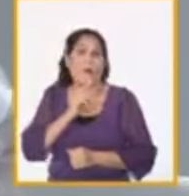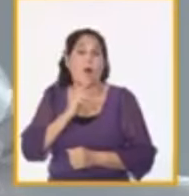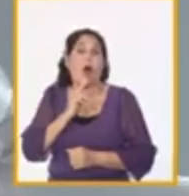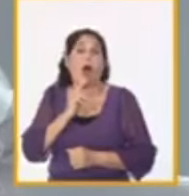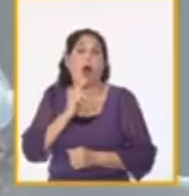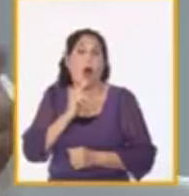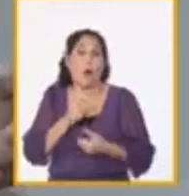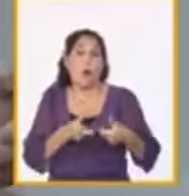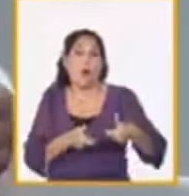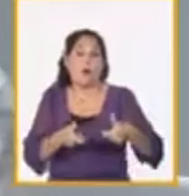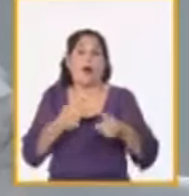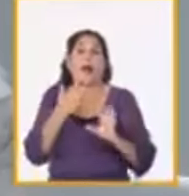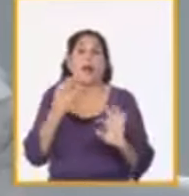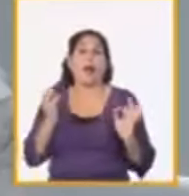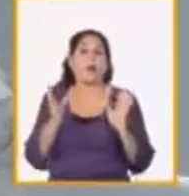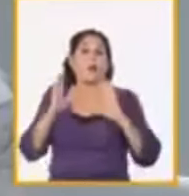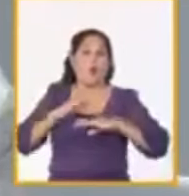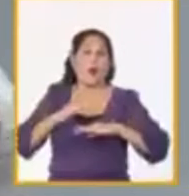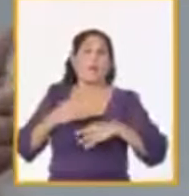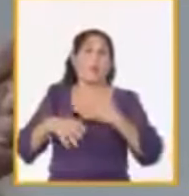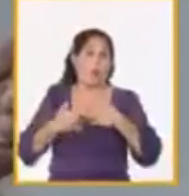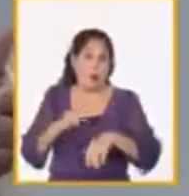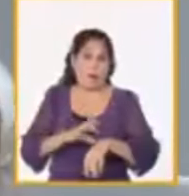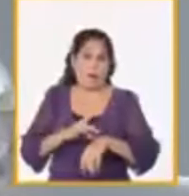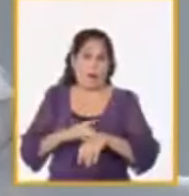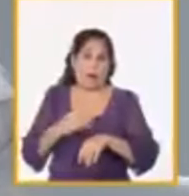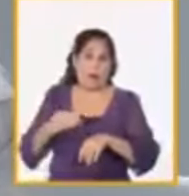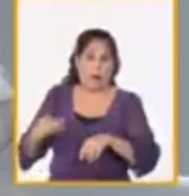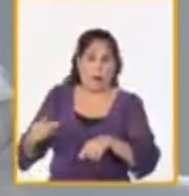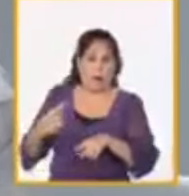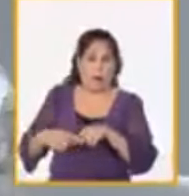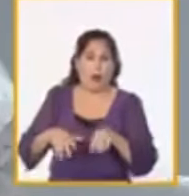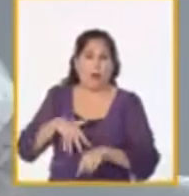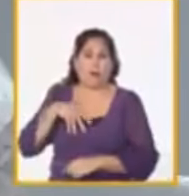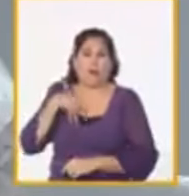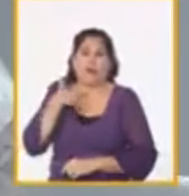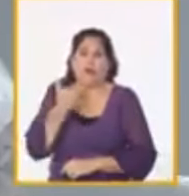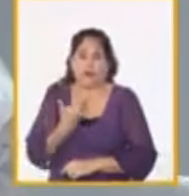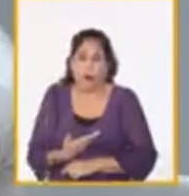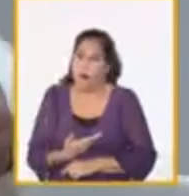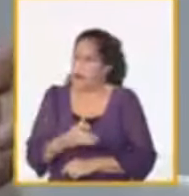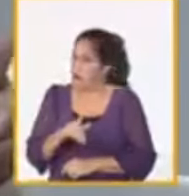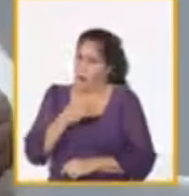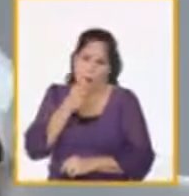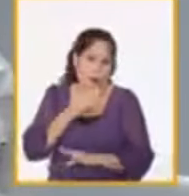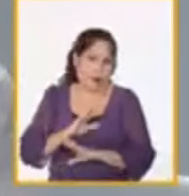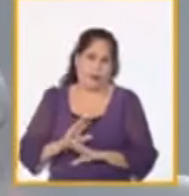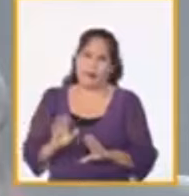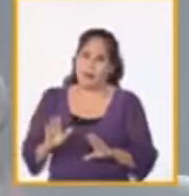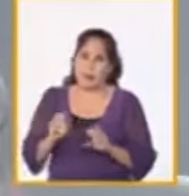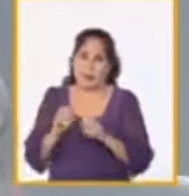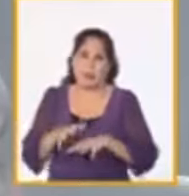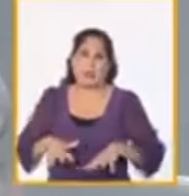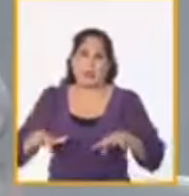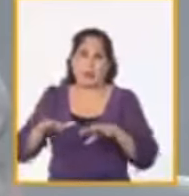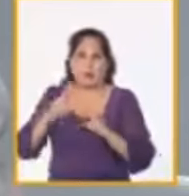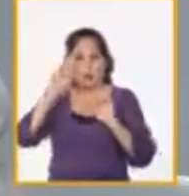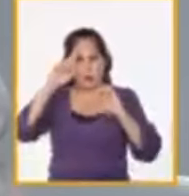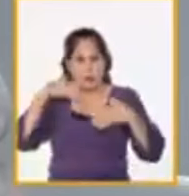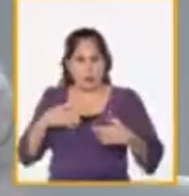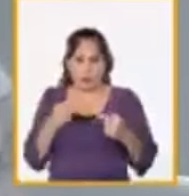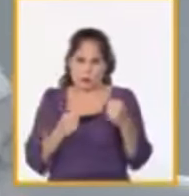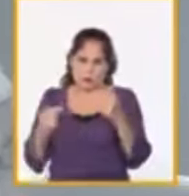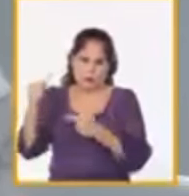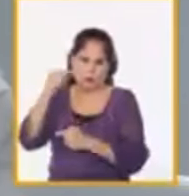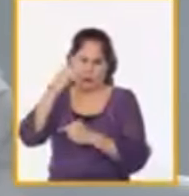tener la calidad requerida puede traer brotes de enfermedades y nosotros no podemos permitir eso a partir de la situación higiénico-sanitaria que tiene el